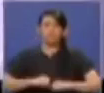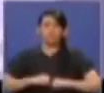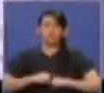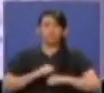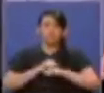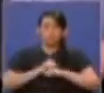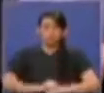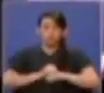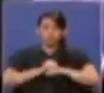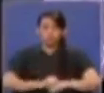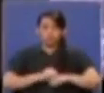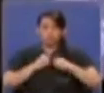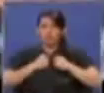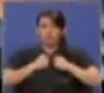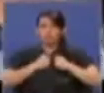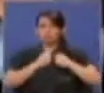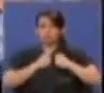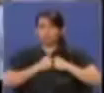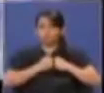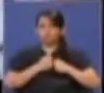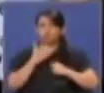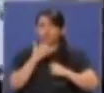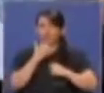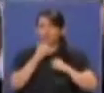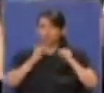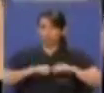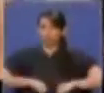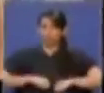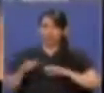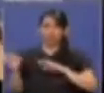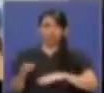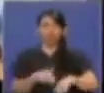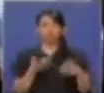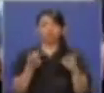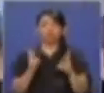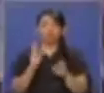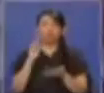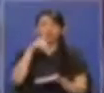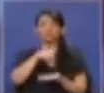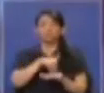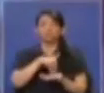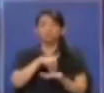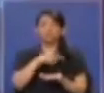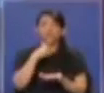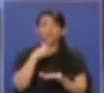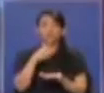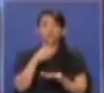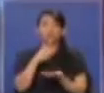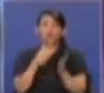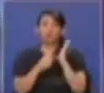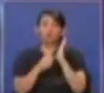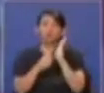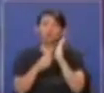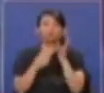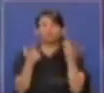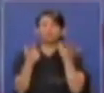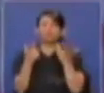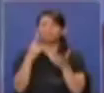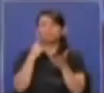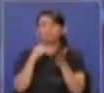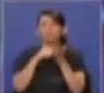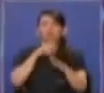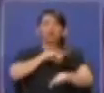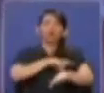desfibriladores, para emergencias cardíacas. Hay un centro de recolección de muestras, de tal manera que ustedes toman